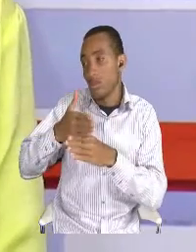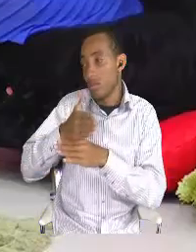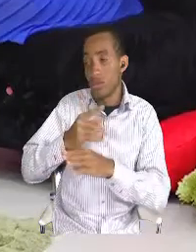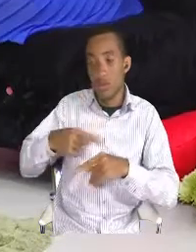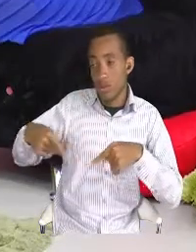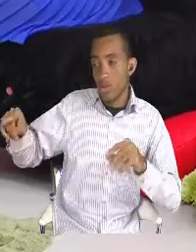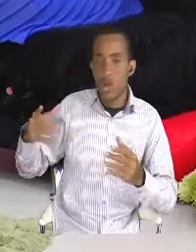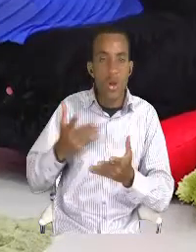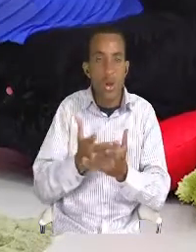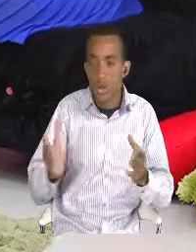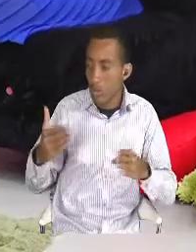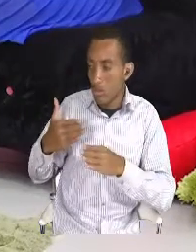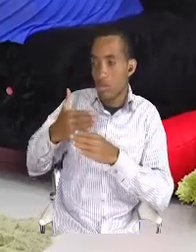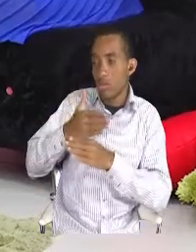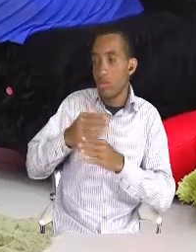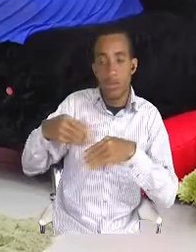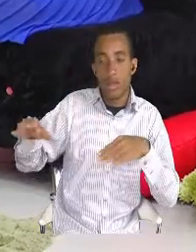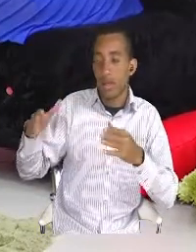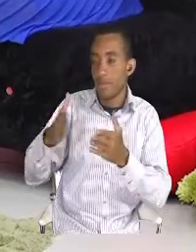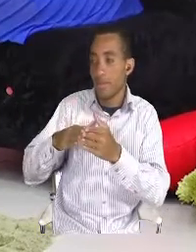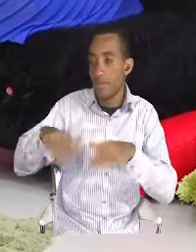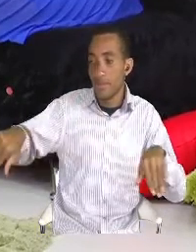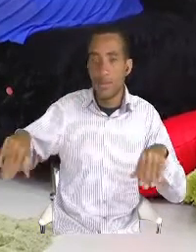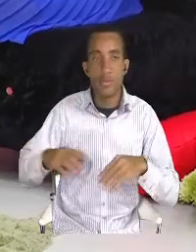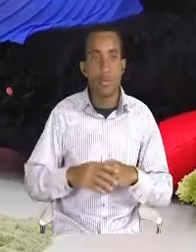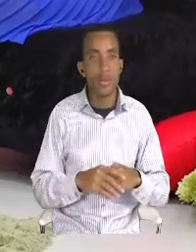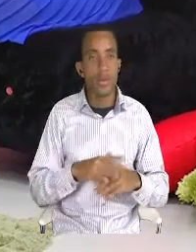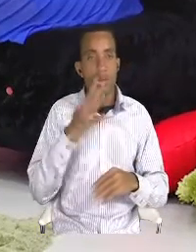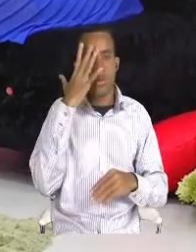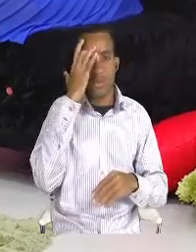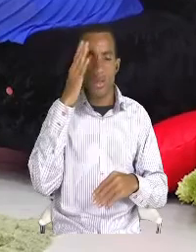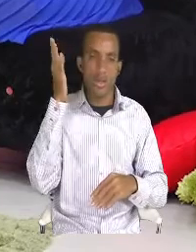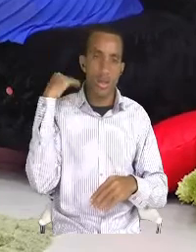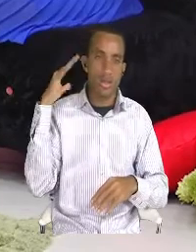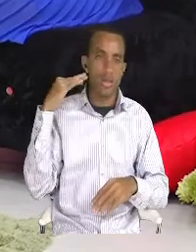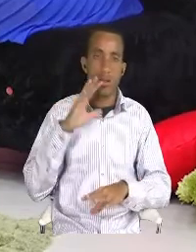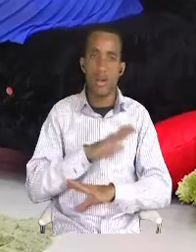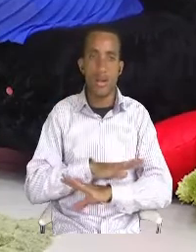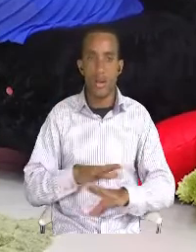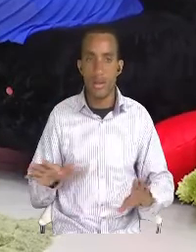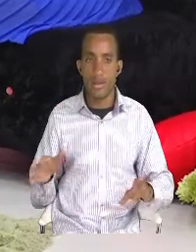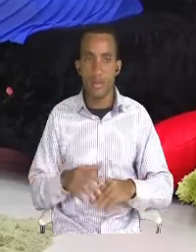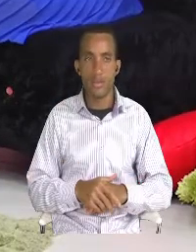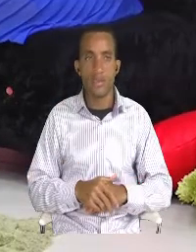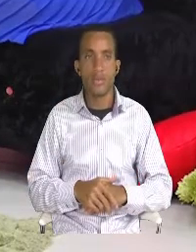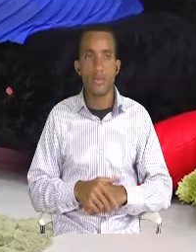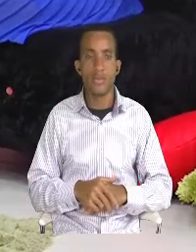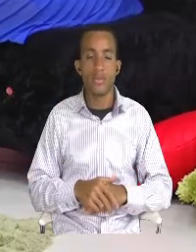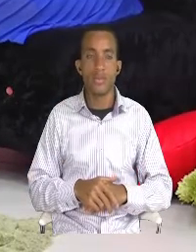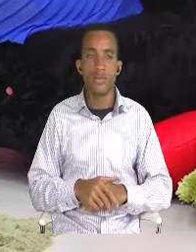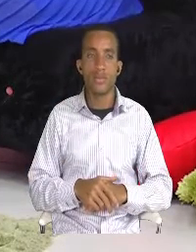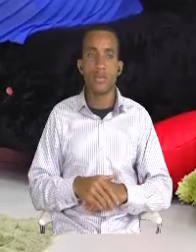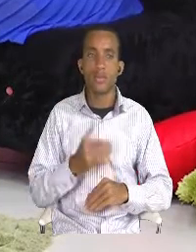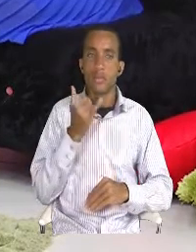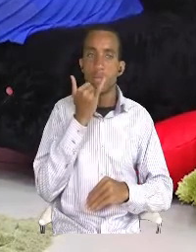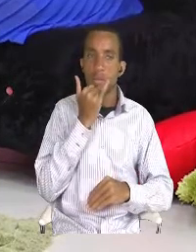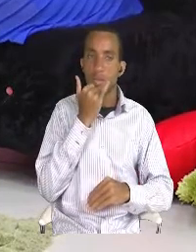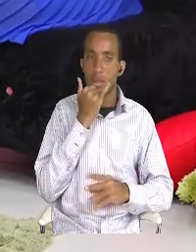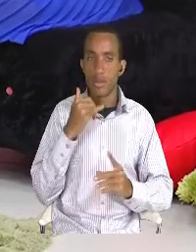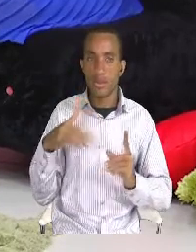ahí, pues, bueno, no sé si tendrá sus razones o por qué motivo no liquidó de una vez la sociedad conyugal. Pero, ¿qué pasa en esta